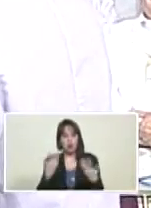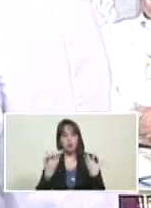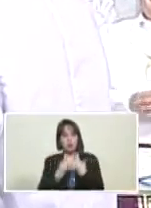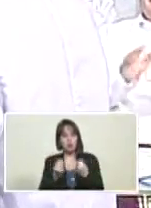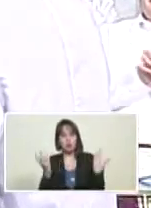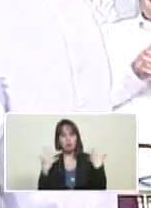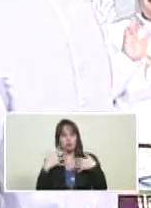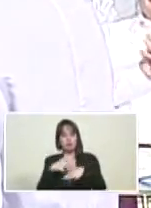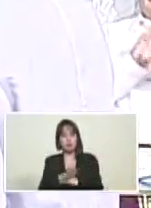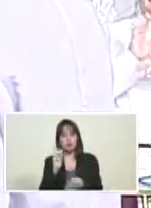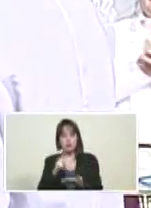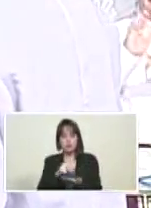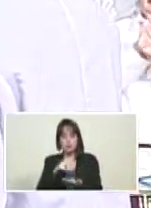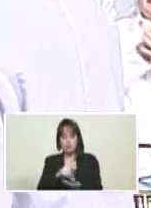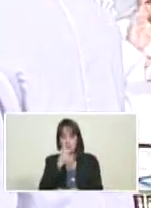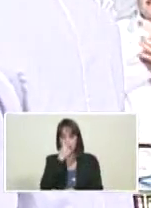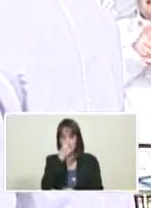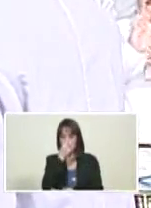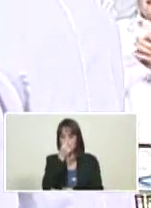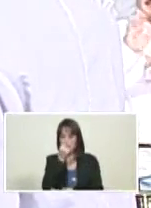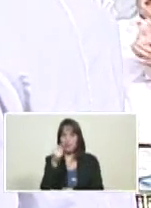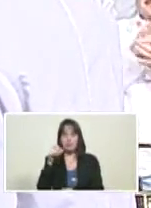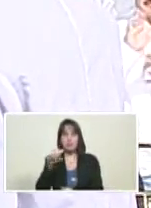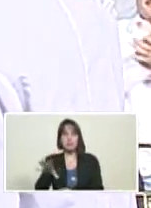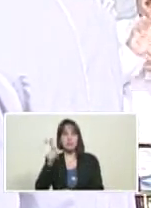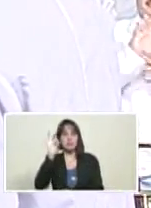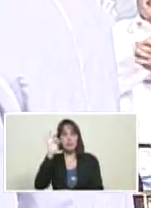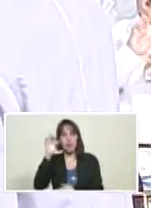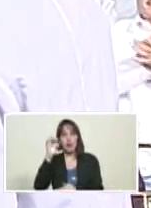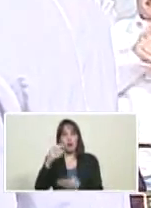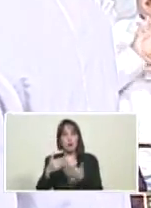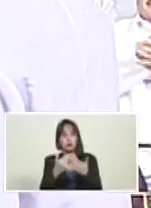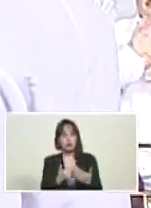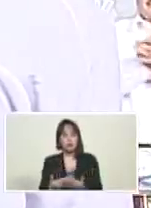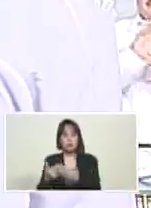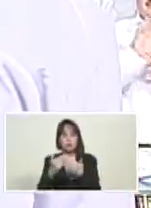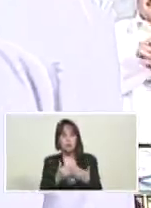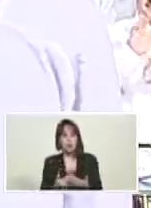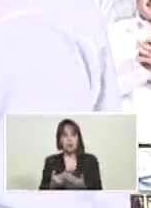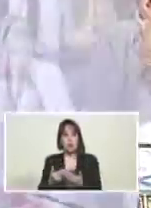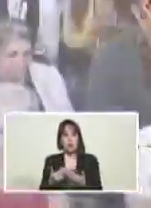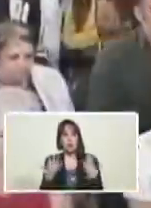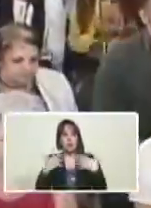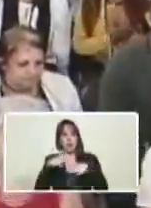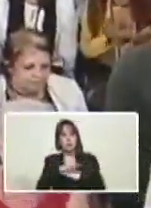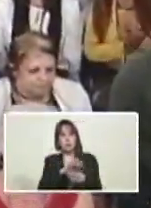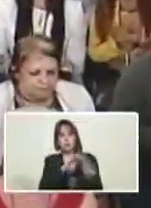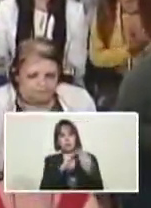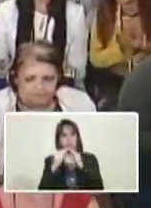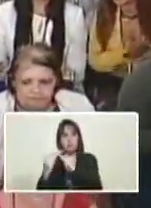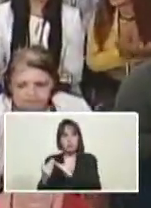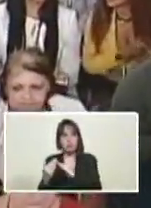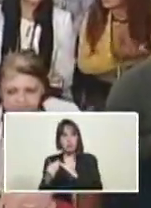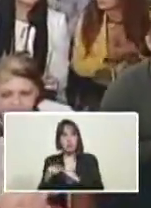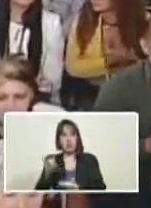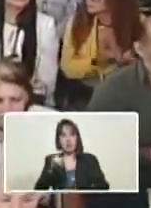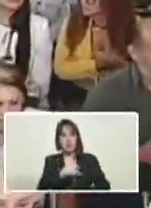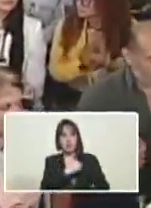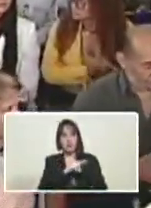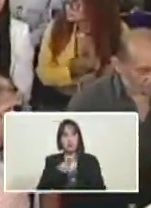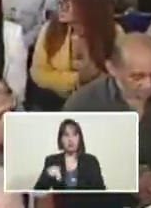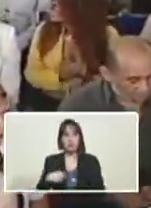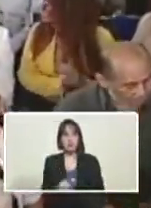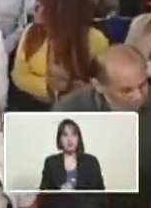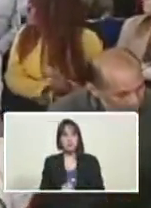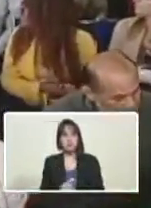y especial a los estudiantes de Medicina Integral Comunitaria de nuestra Casa de Estudios. En primer lugar,